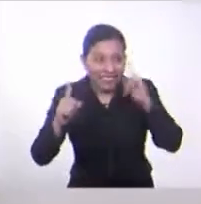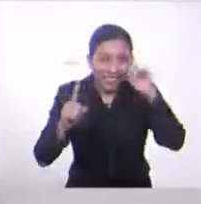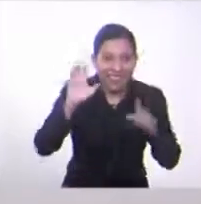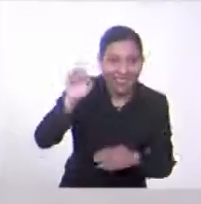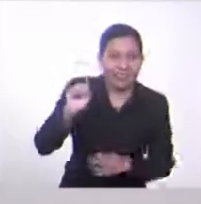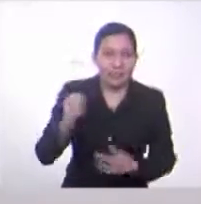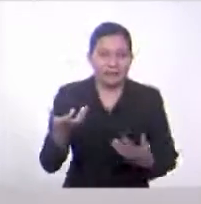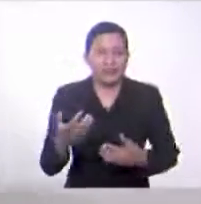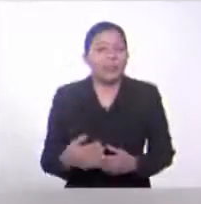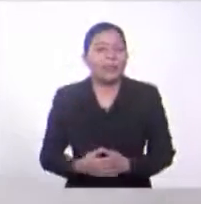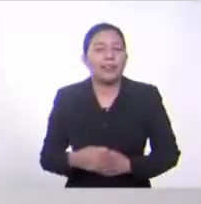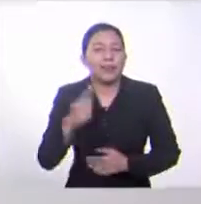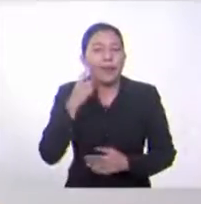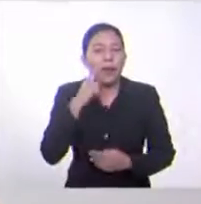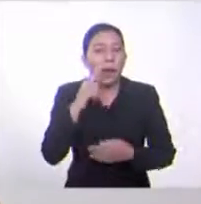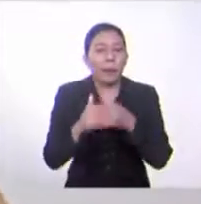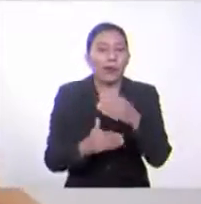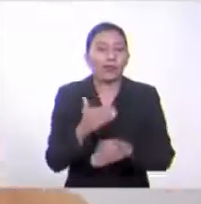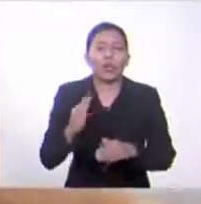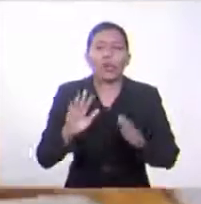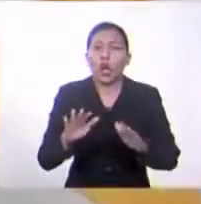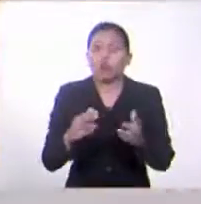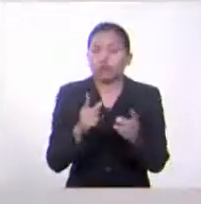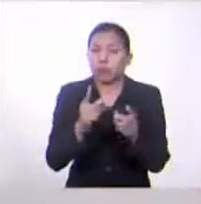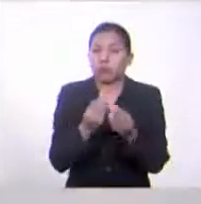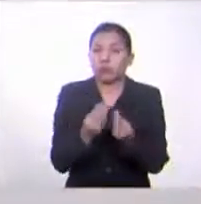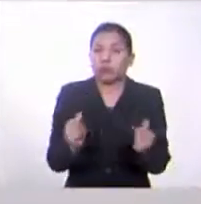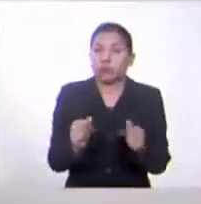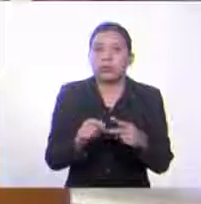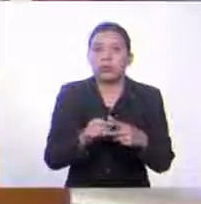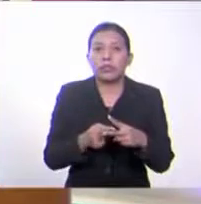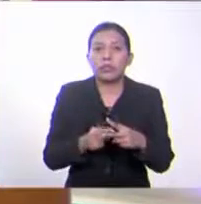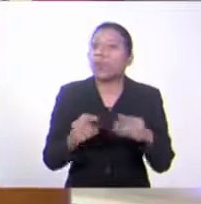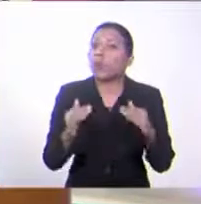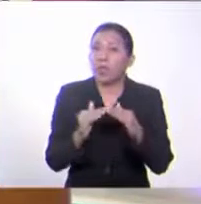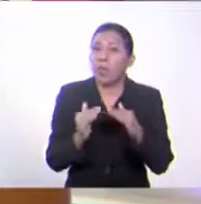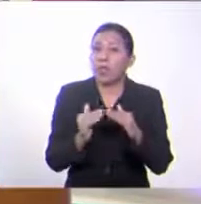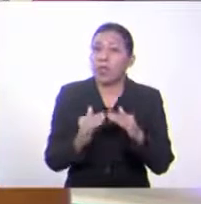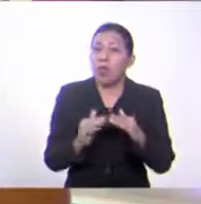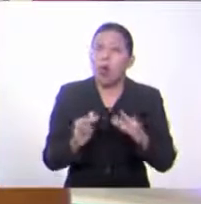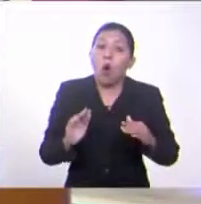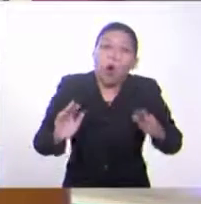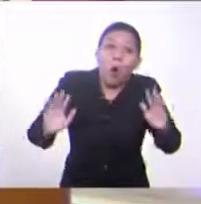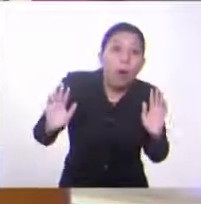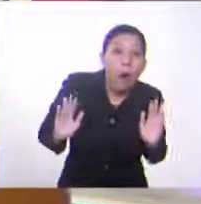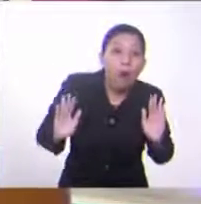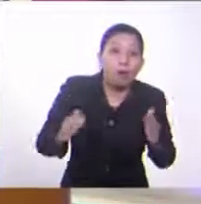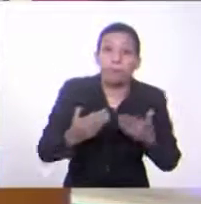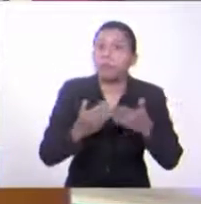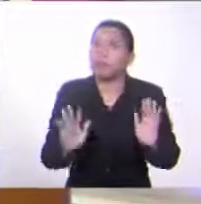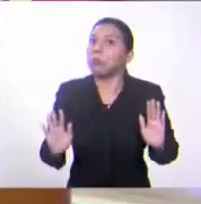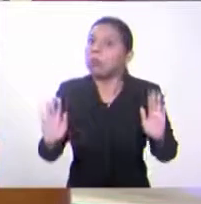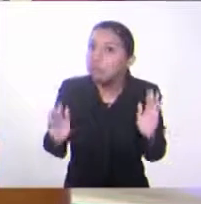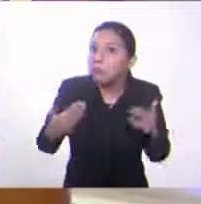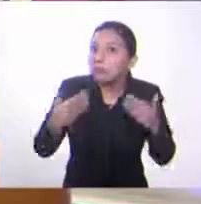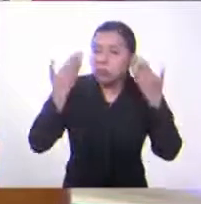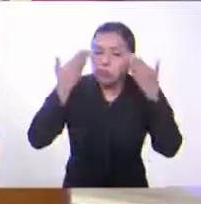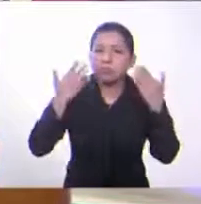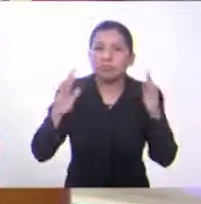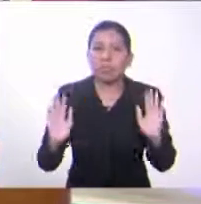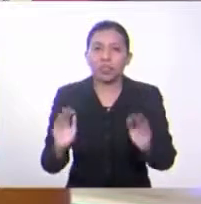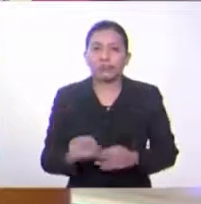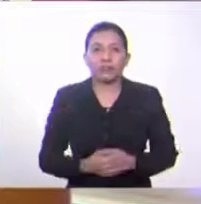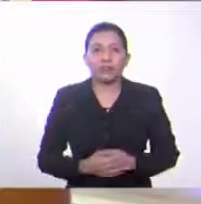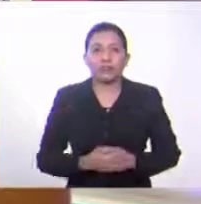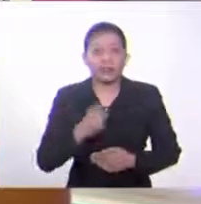para comprobar que en efecto esos ángulos son iguales. O quien quita no lo son. ¿Sí? Es lo que tenemos